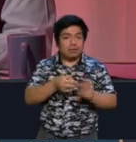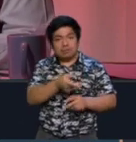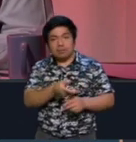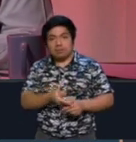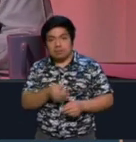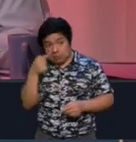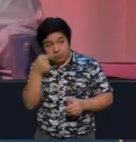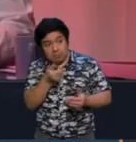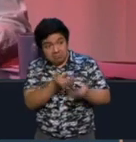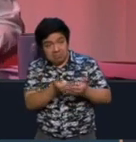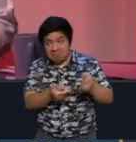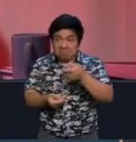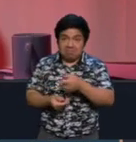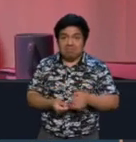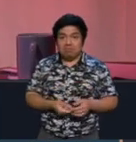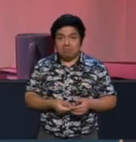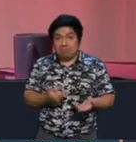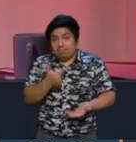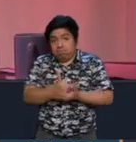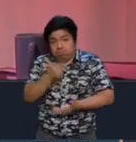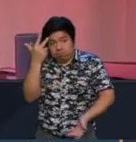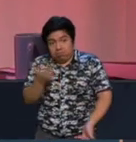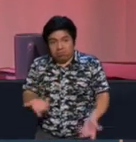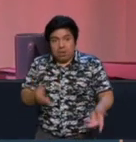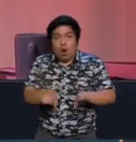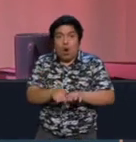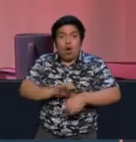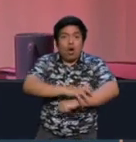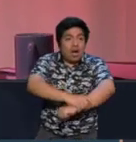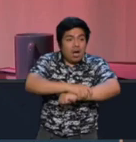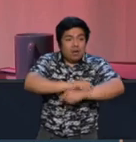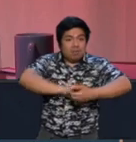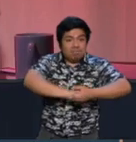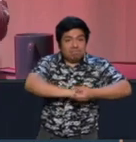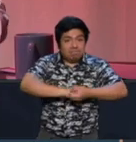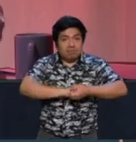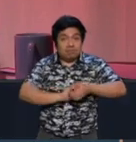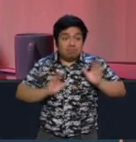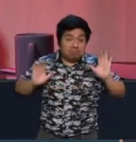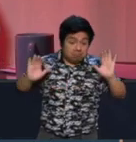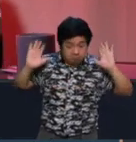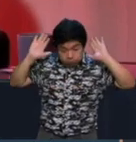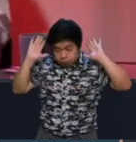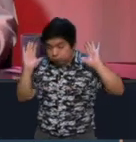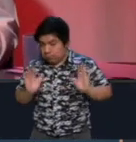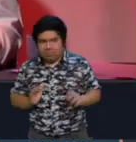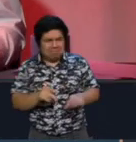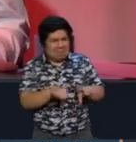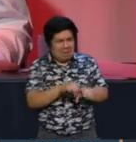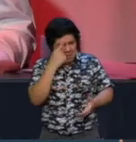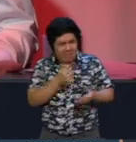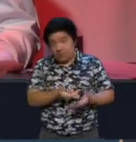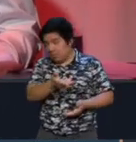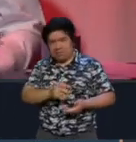estuvieron, creo que hasta tú estuviste. Es gravísimo que se estén aliando al crimen organizado. Bueno, ya está, sin mayor problema. ¿Cómo vas a estar Pero